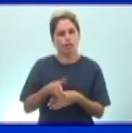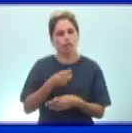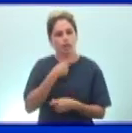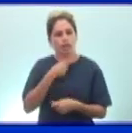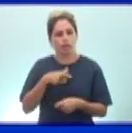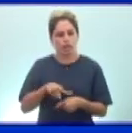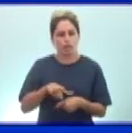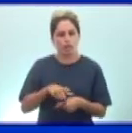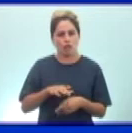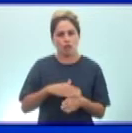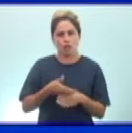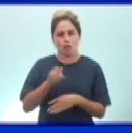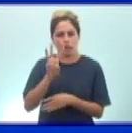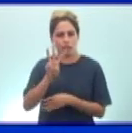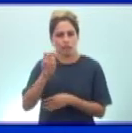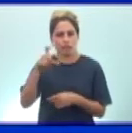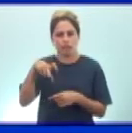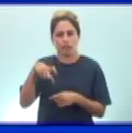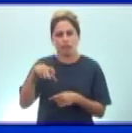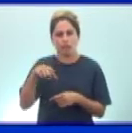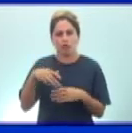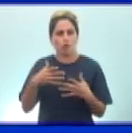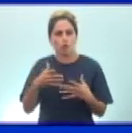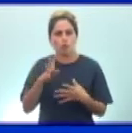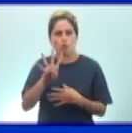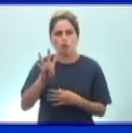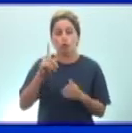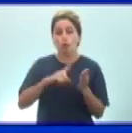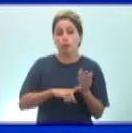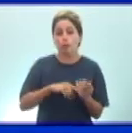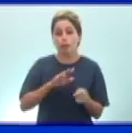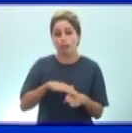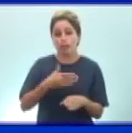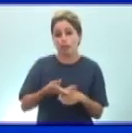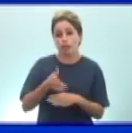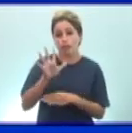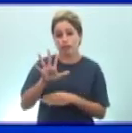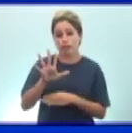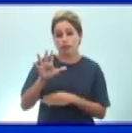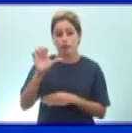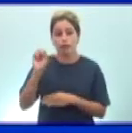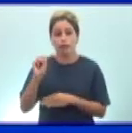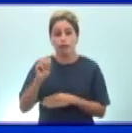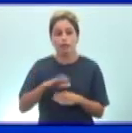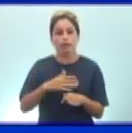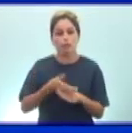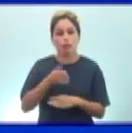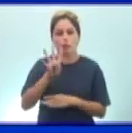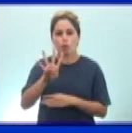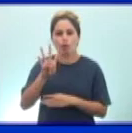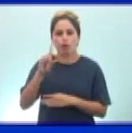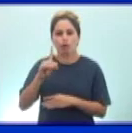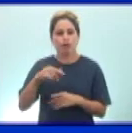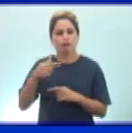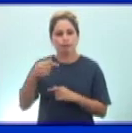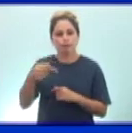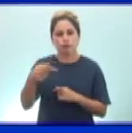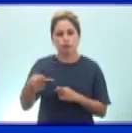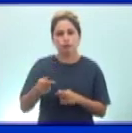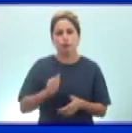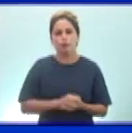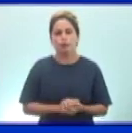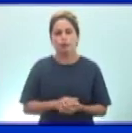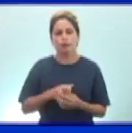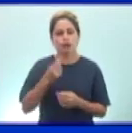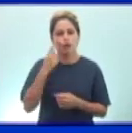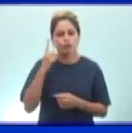vendría el 4P, a continuación el 5S y después del 5S llenaríamos el 4D y así sucesivamente. Con este